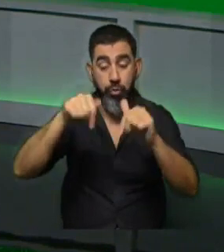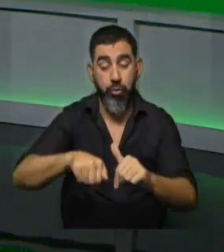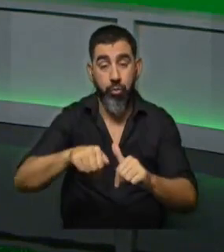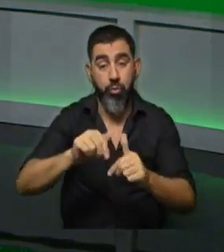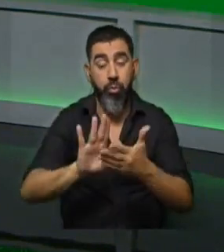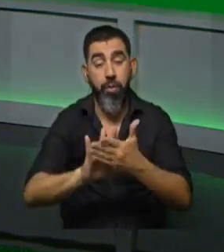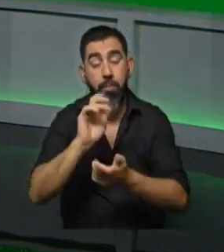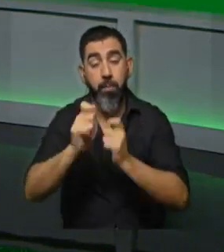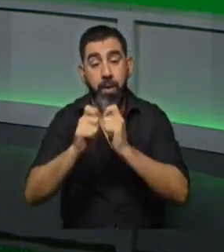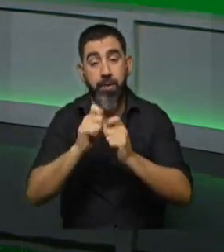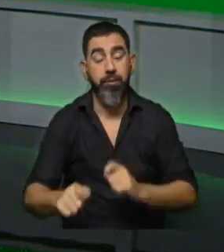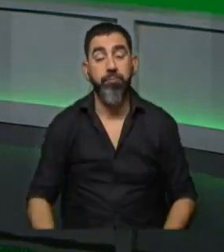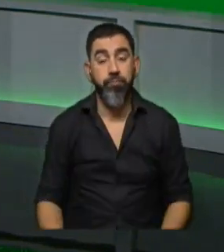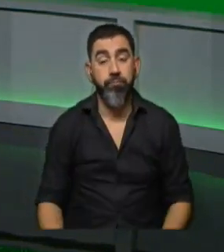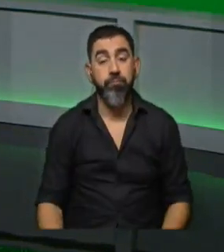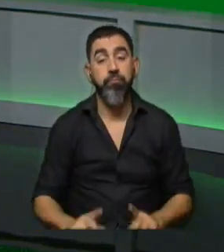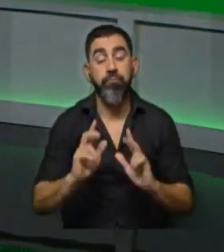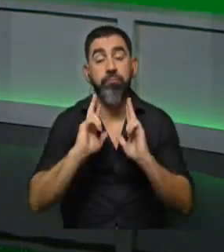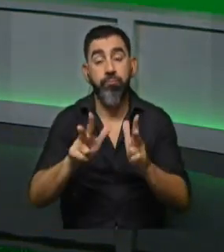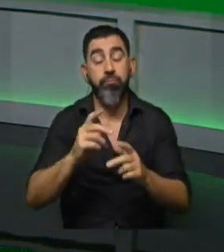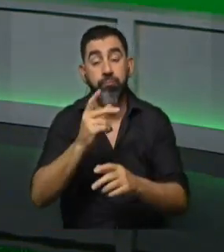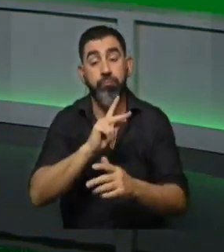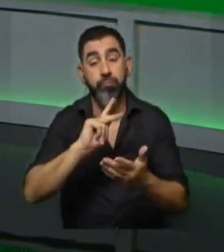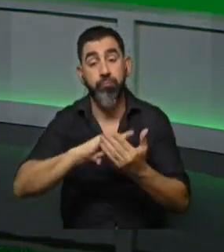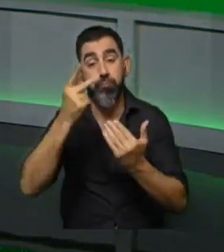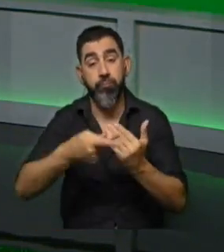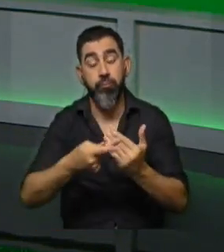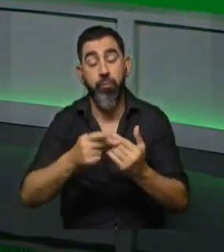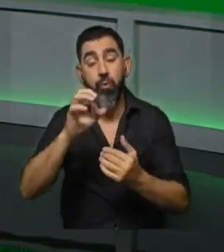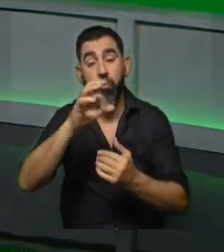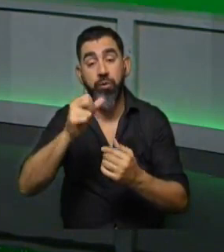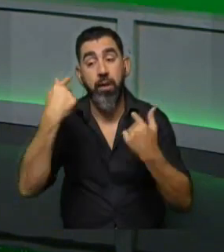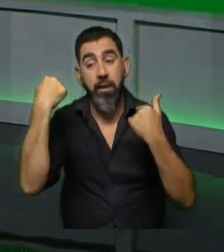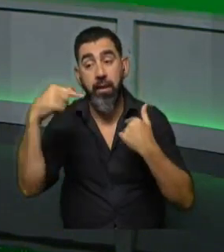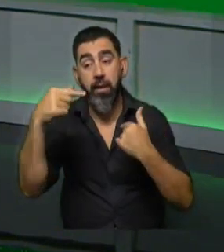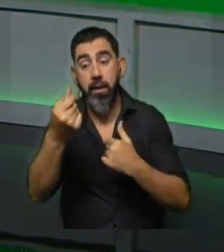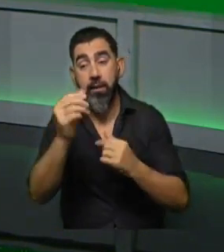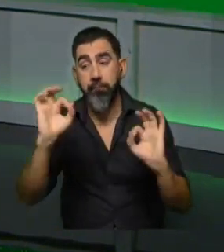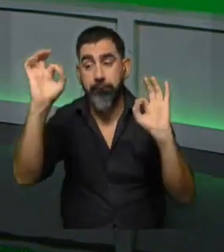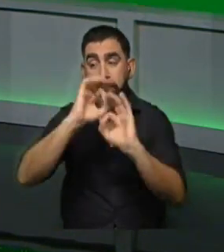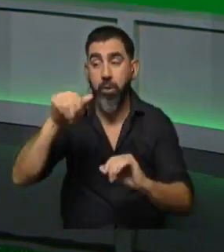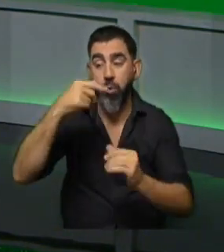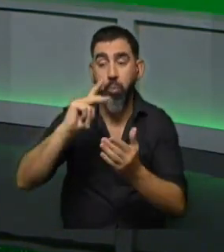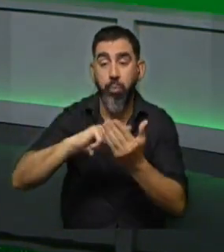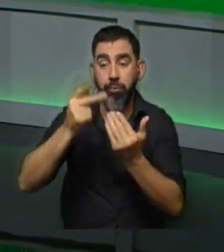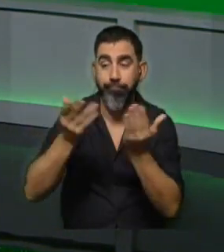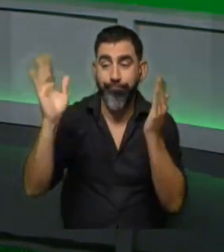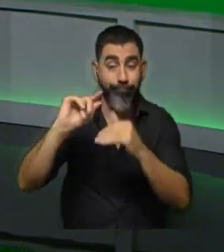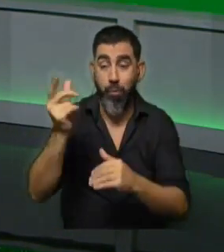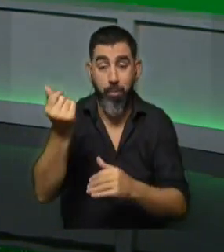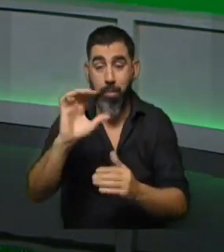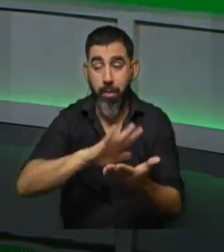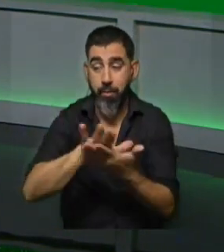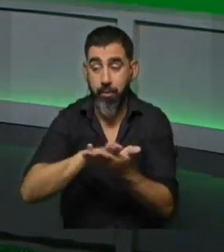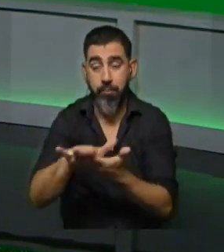a mvd noticias agregó que el proyecto va a dejar a ose con números rojos y sin recursos para encarar otros proyectos necesarios para el resto